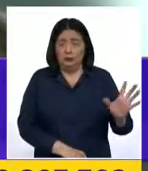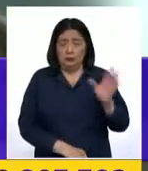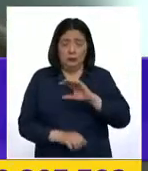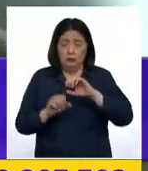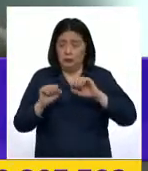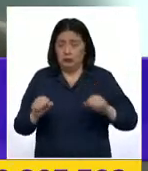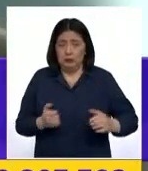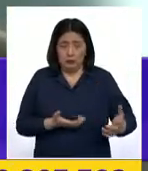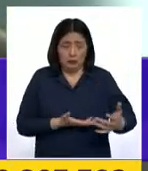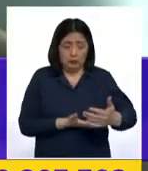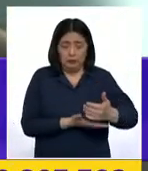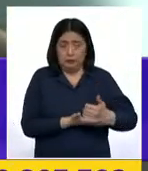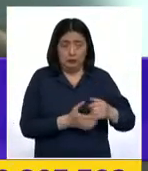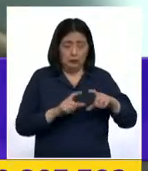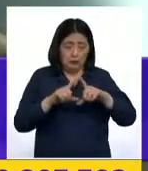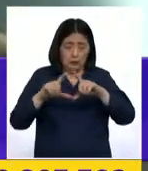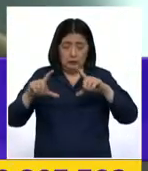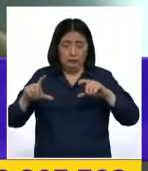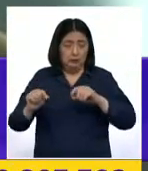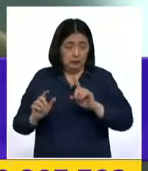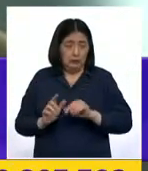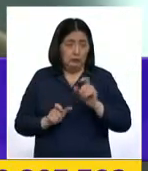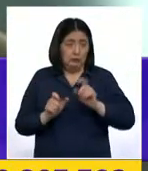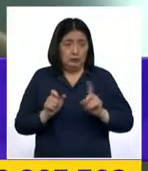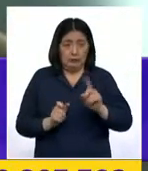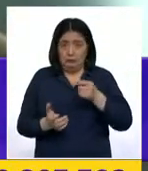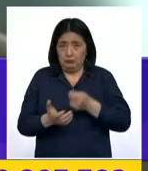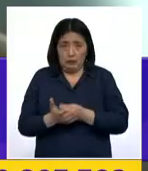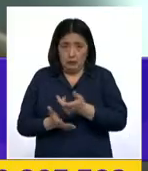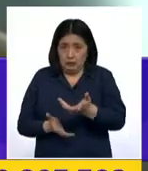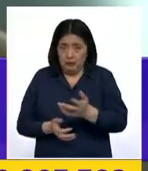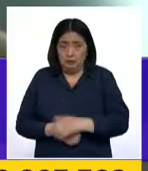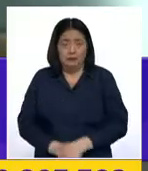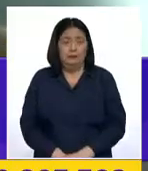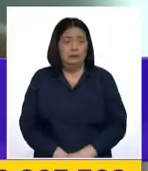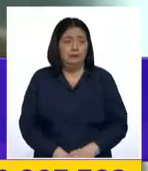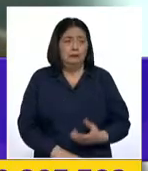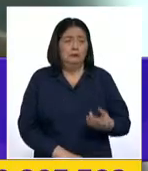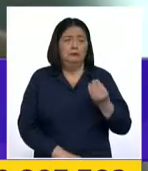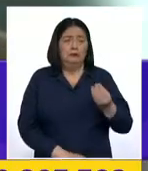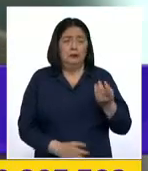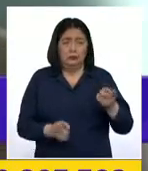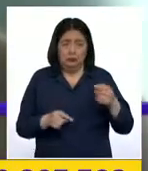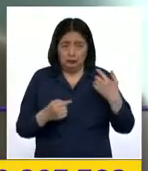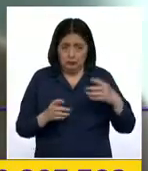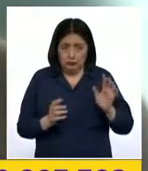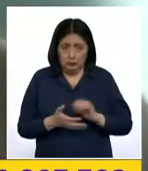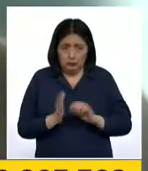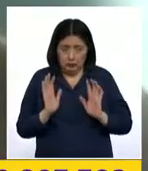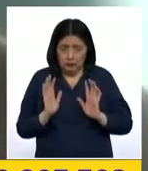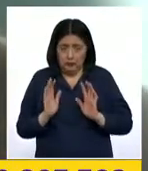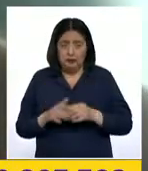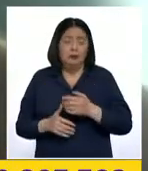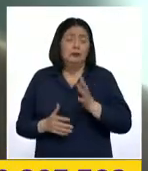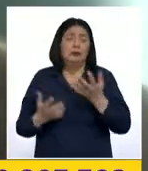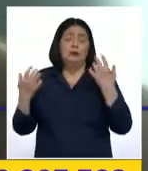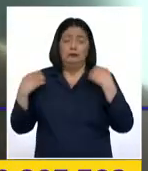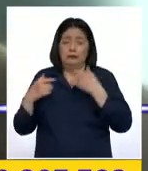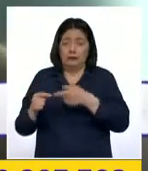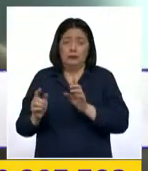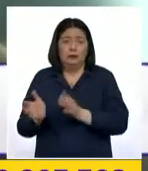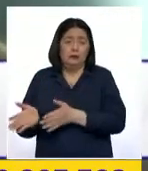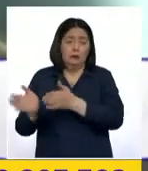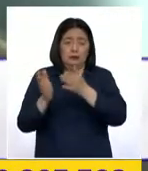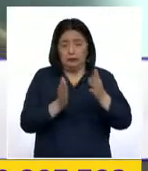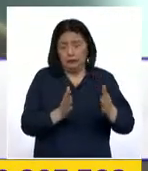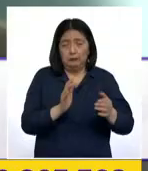sistema de cobranza de papeletas está preparado para que la gente no pague las papeletas, porque una vez que usted agota la vía administrativa ya tiene la opción de